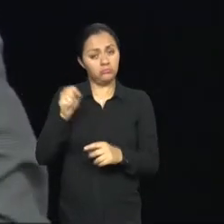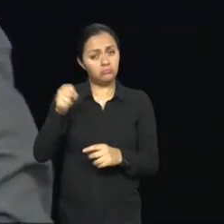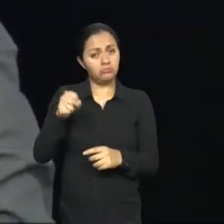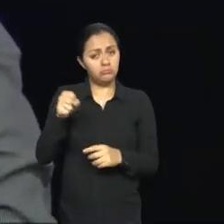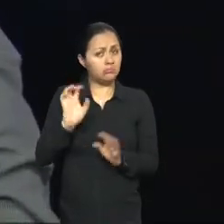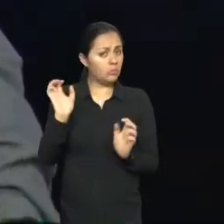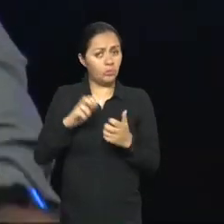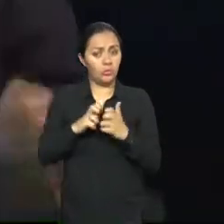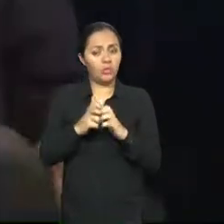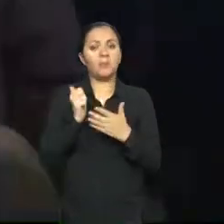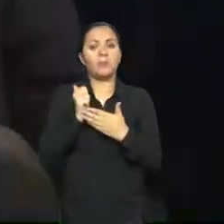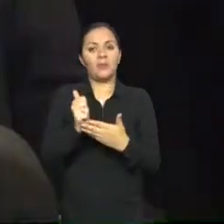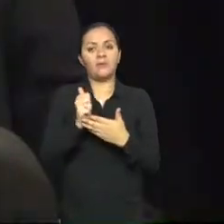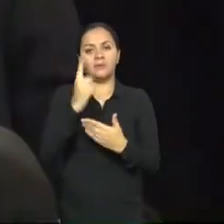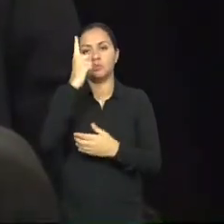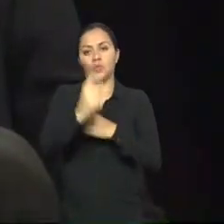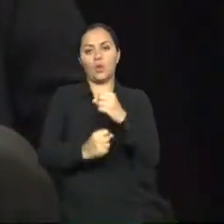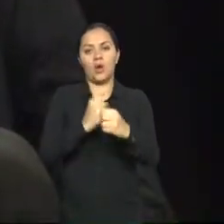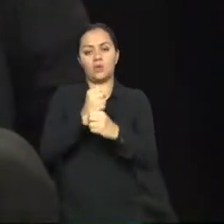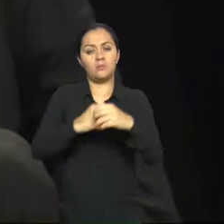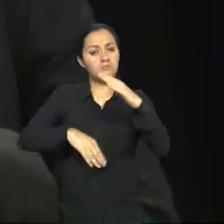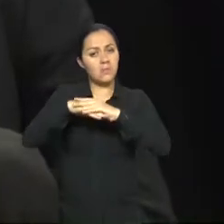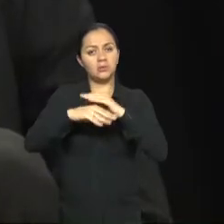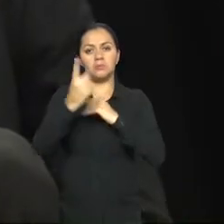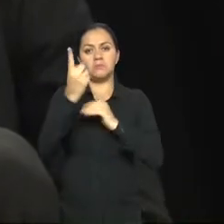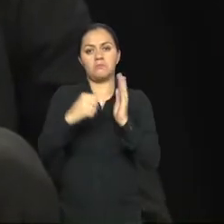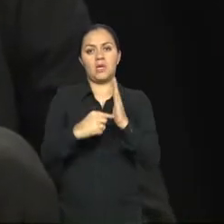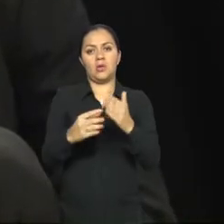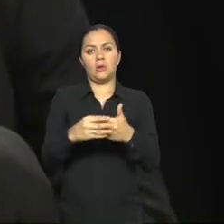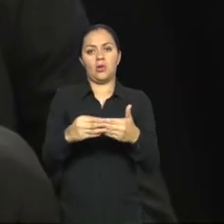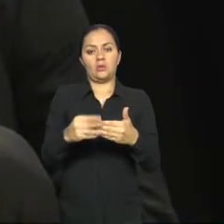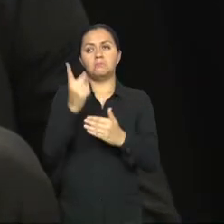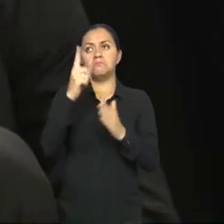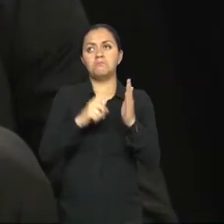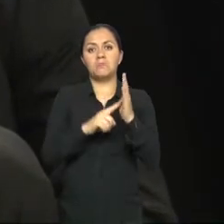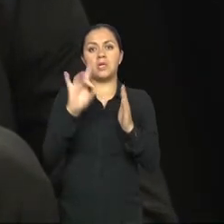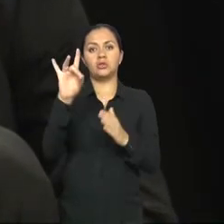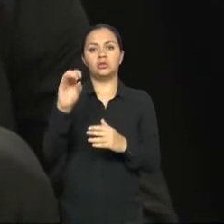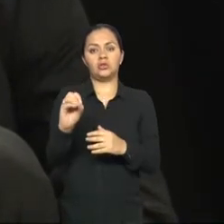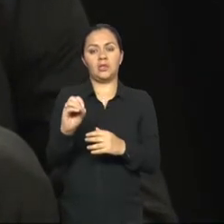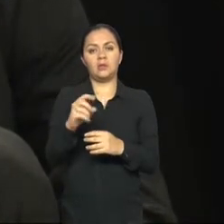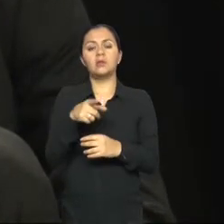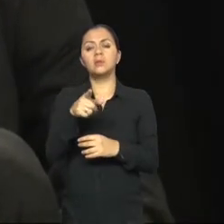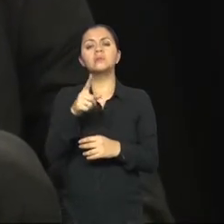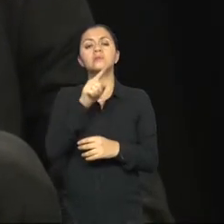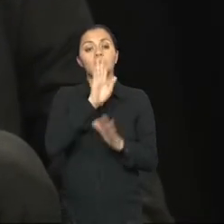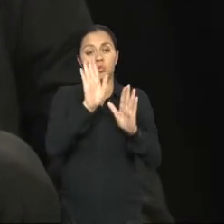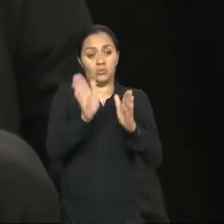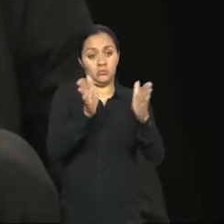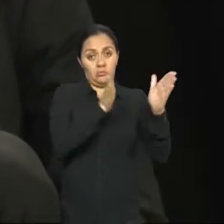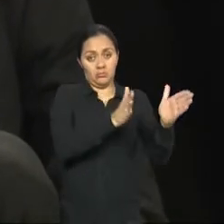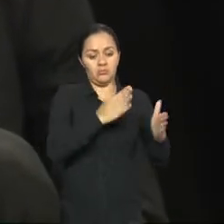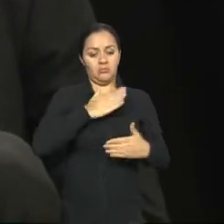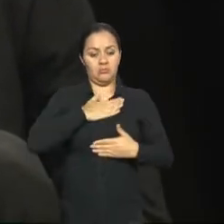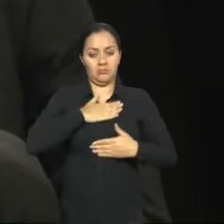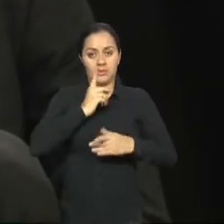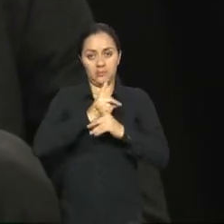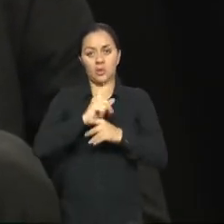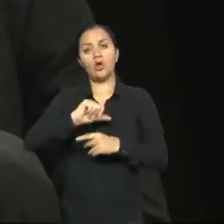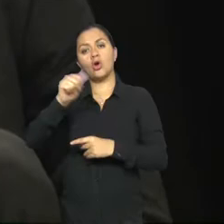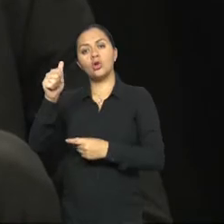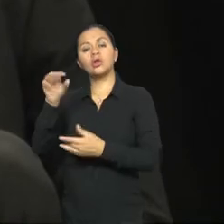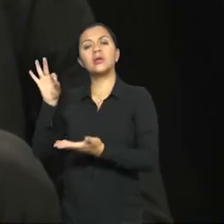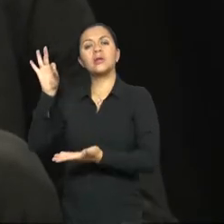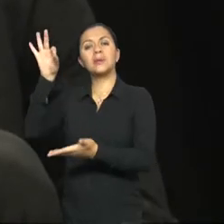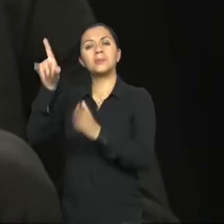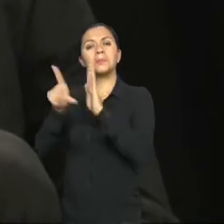puedes tener ese beneficio de todo el año. ¿Cuál es el beneficio del padre en esta devolución del IVA? Perdón, el del padre de familia, el representante legal. Ya, si es que